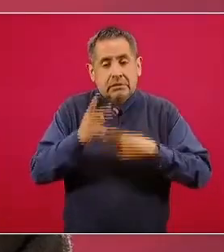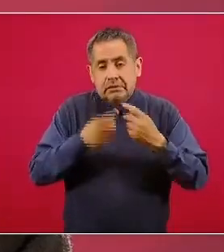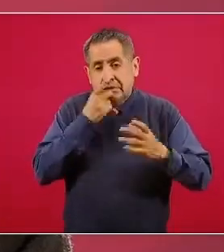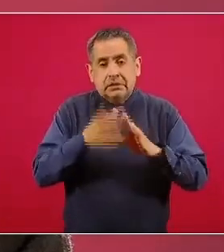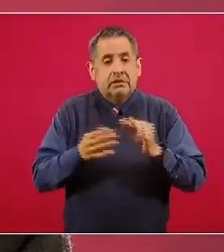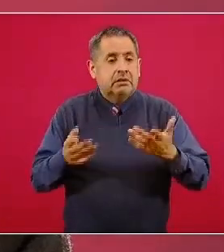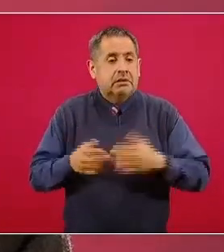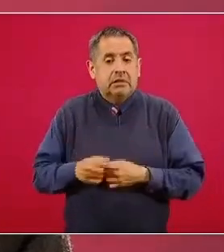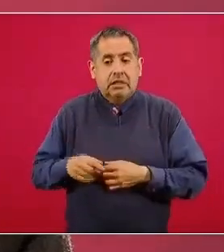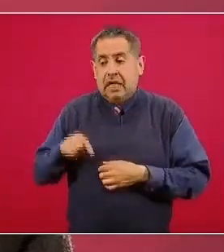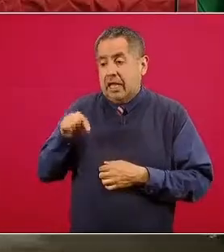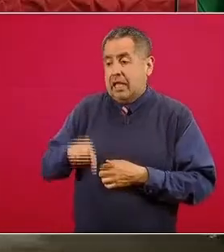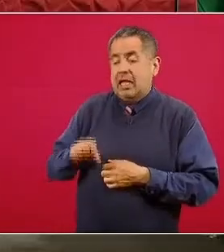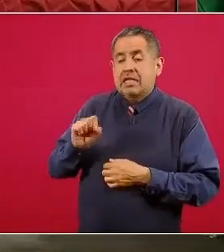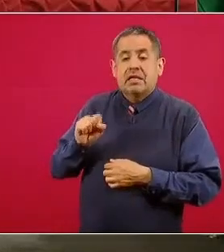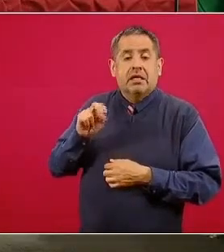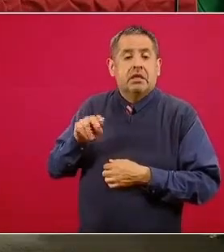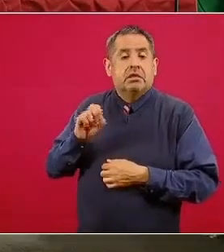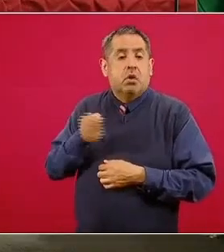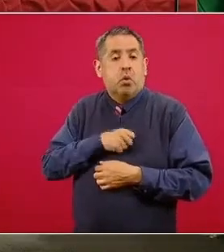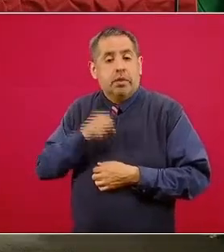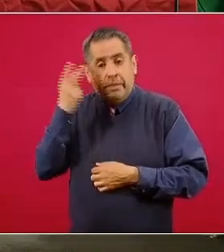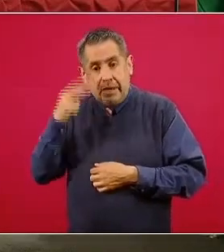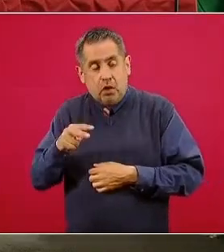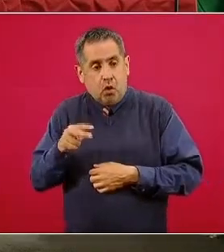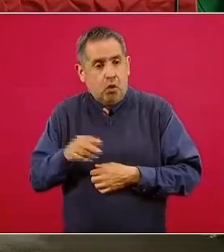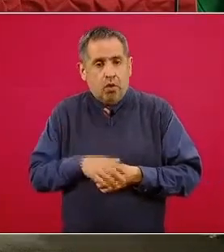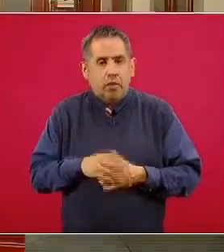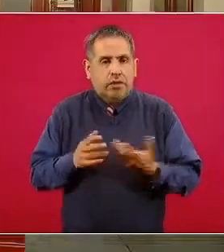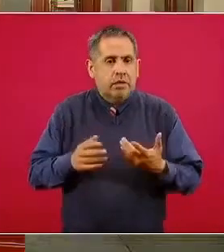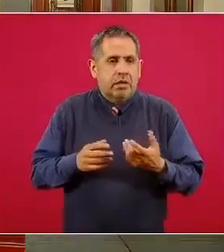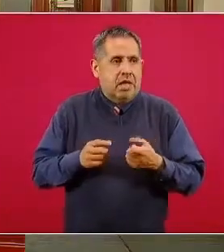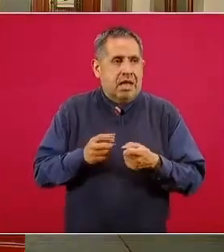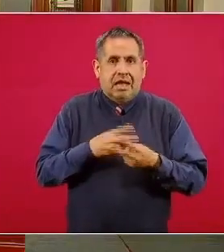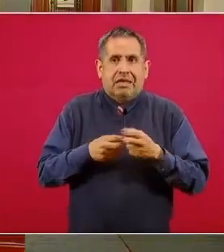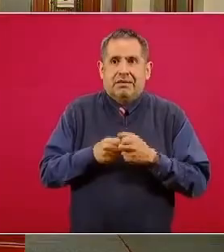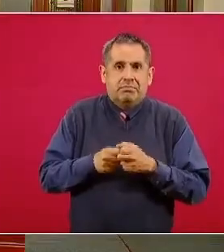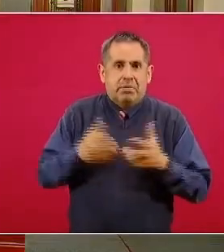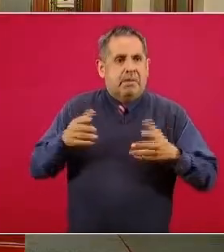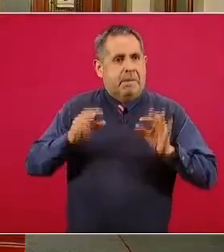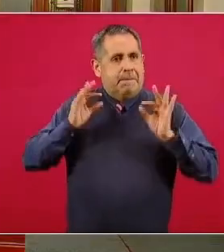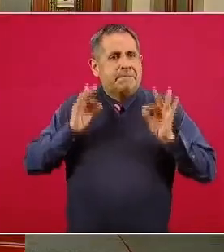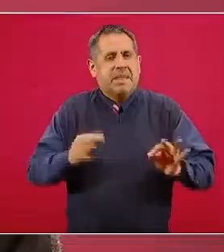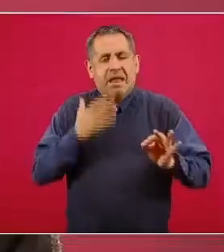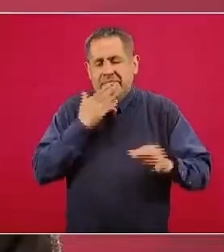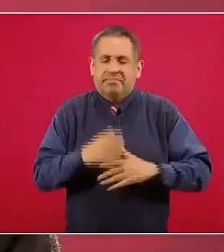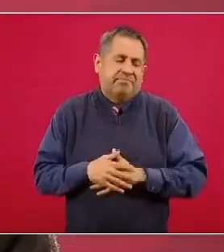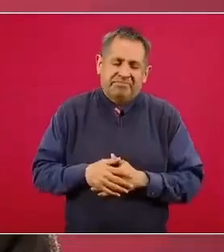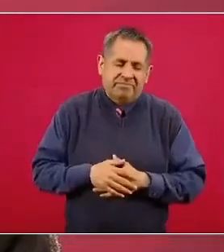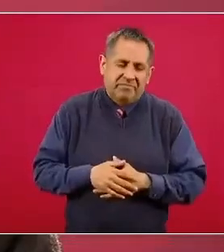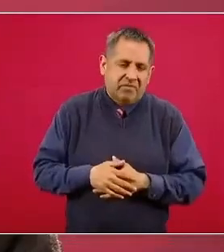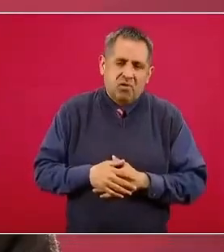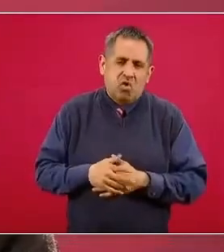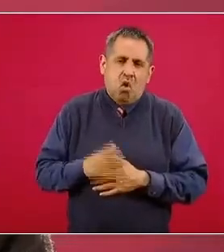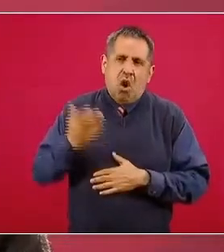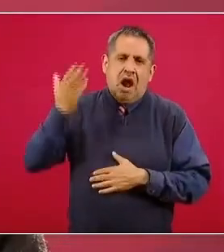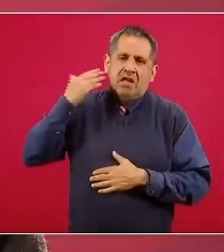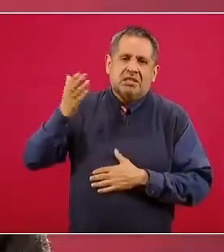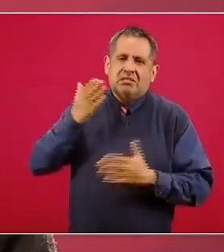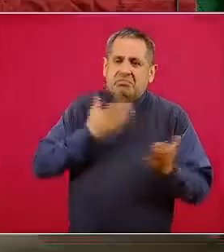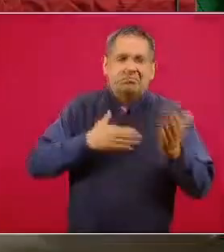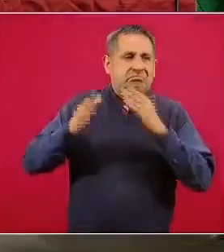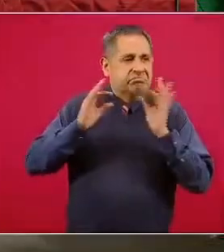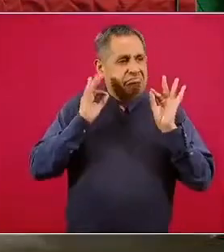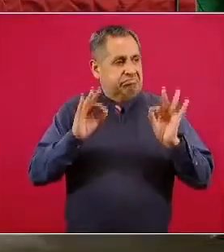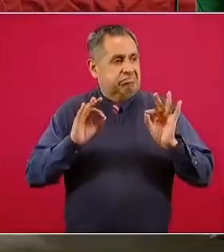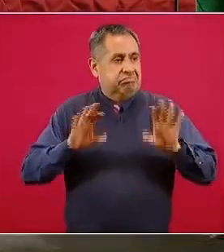el Sistema Nacional de Salud de México no creció en la capacidad o cobertura que necesitaba cubrir, y